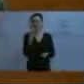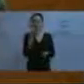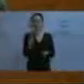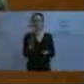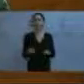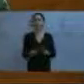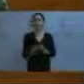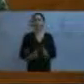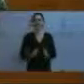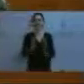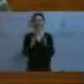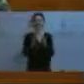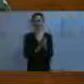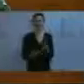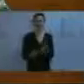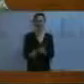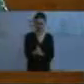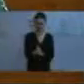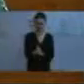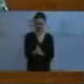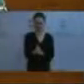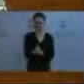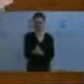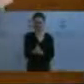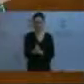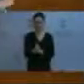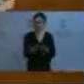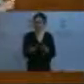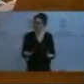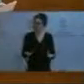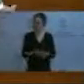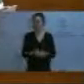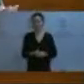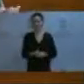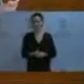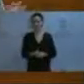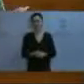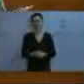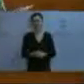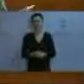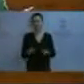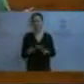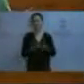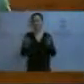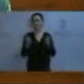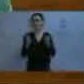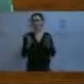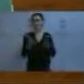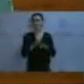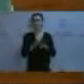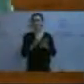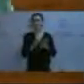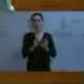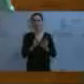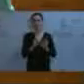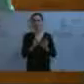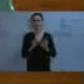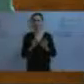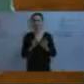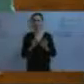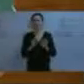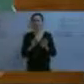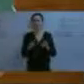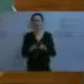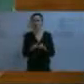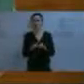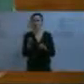ser específico, prioritario y que debe ser una de las cuestiones a las que dedique mayores desvelos